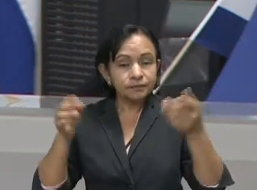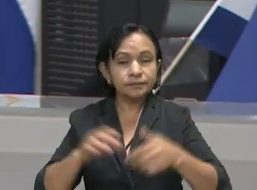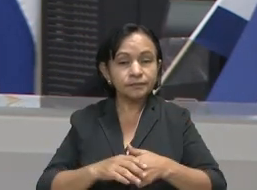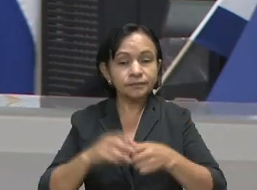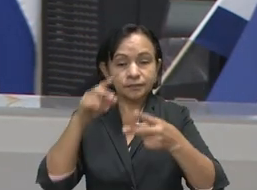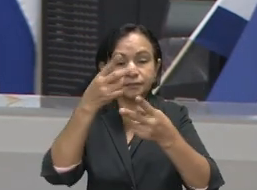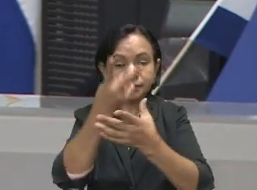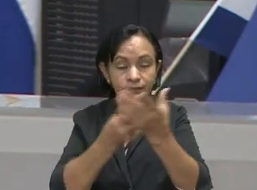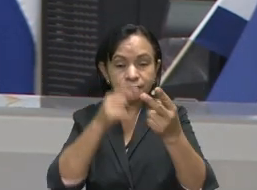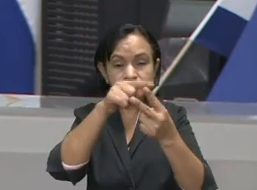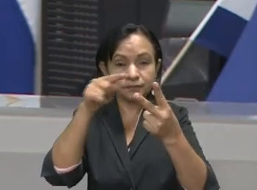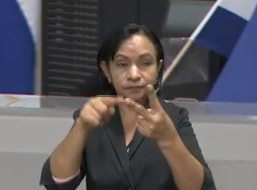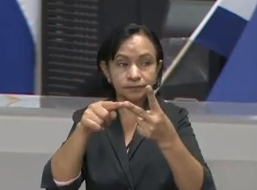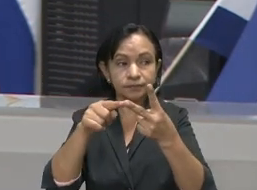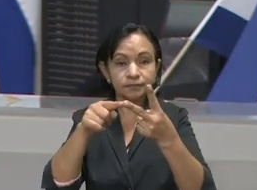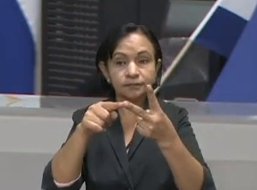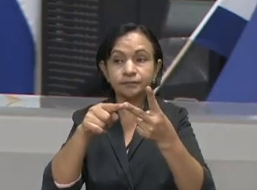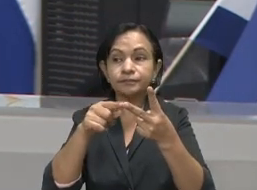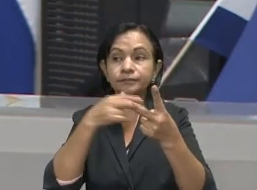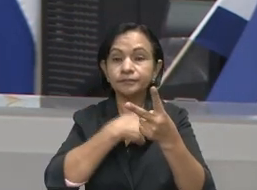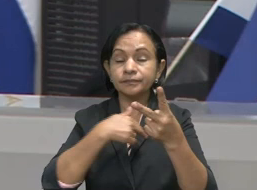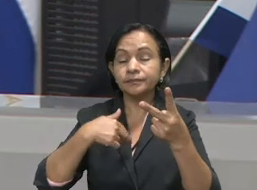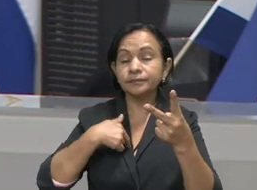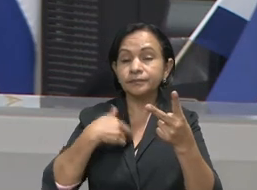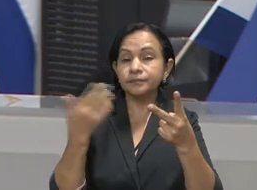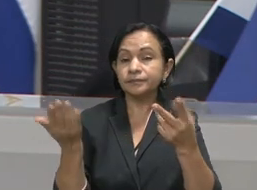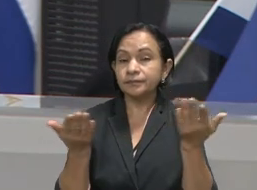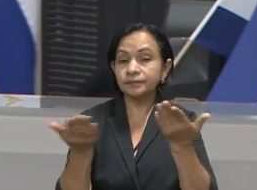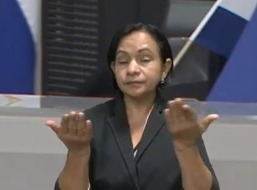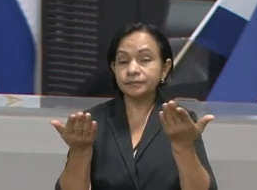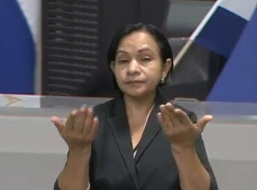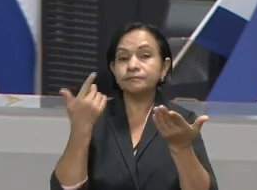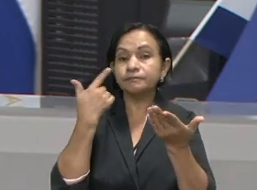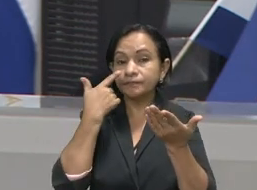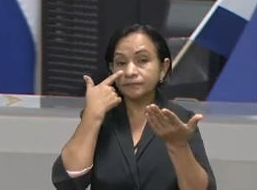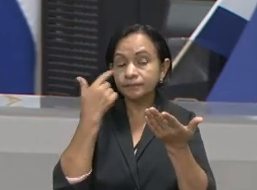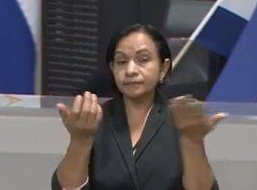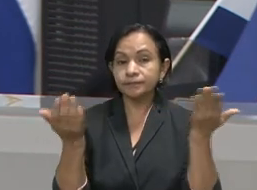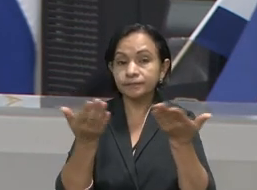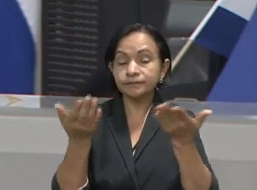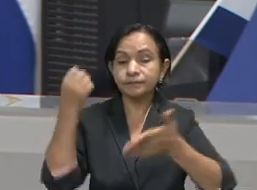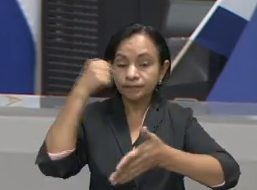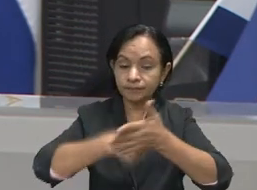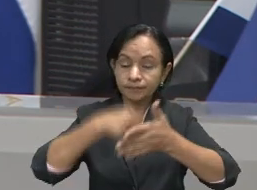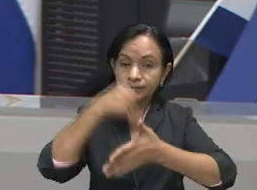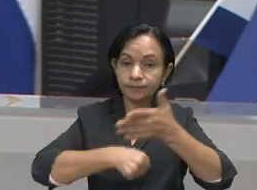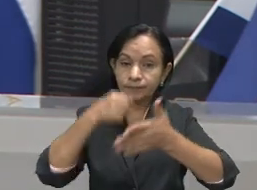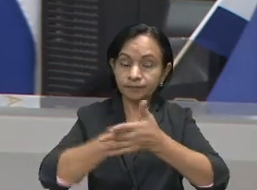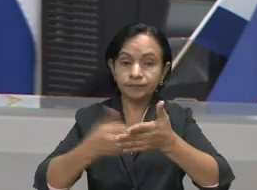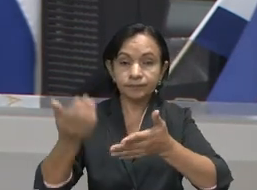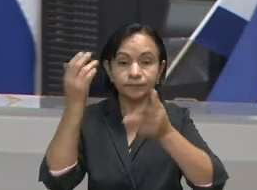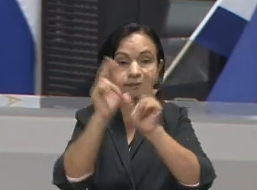y a Nicaragua, estamos haciendo un reconocimiento a la lucha histórica